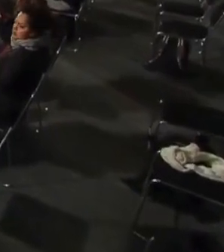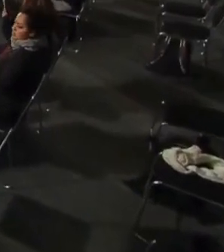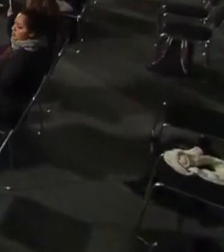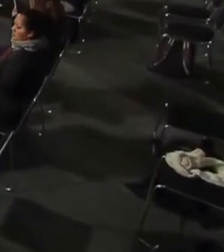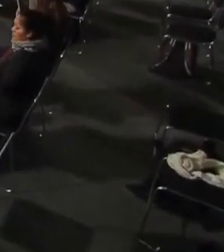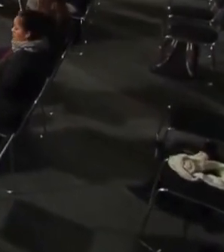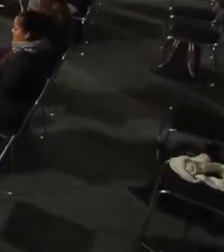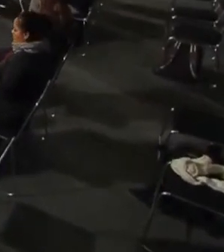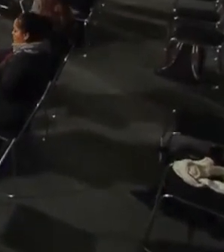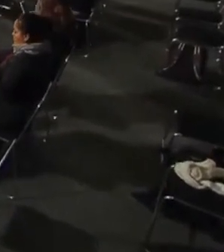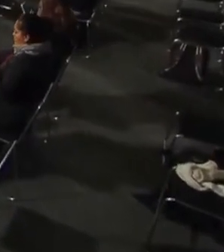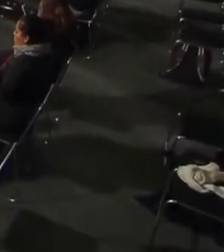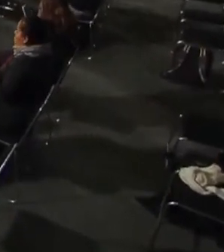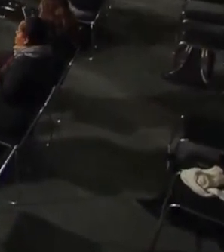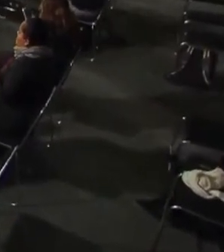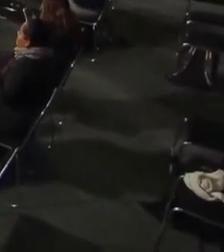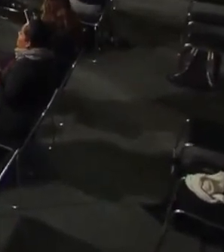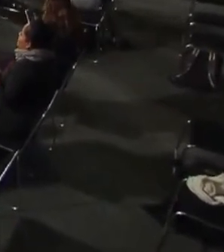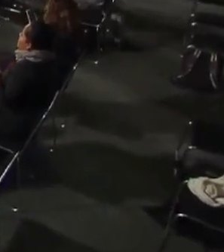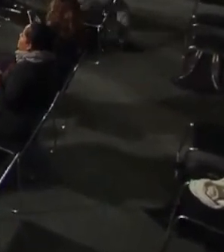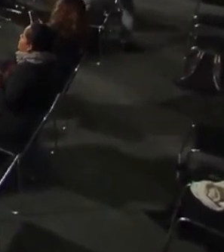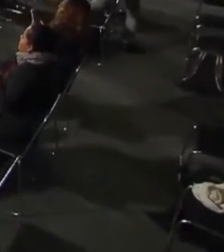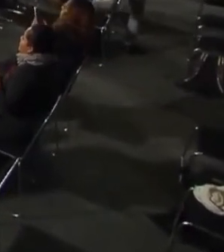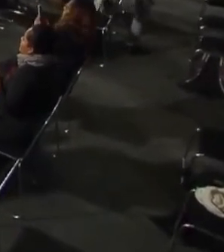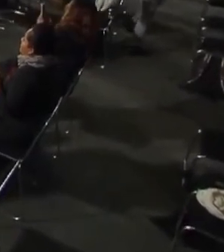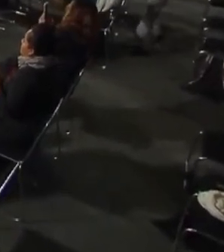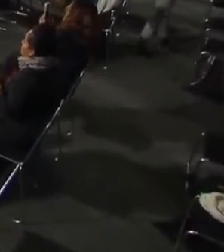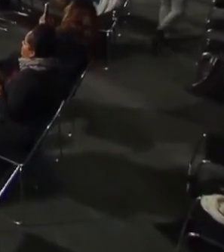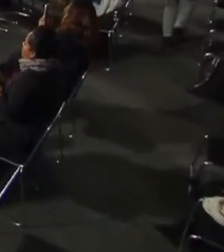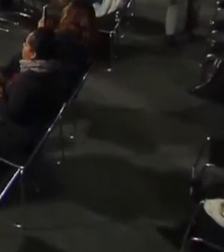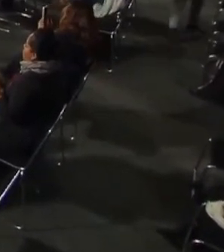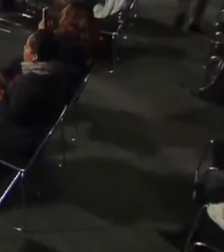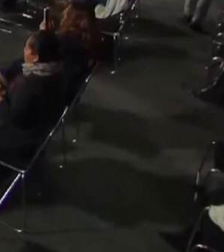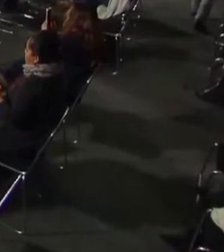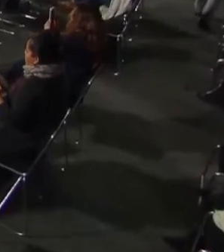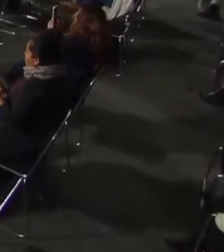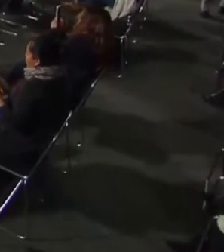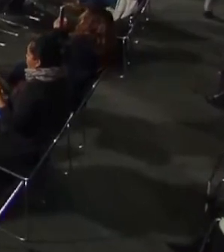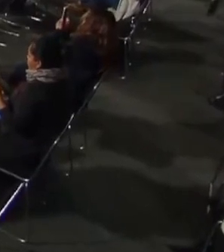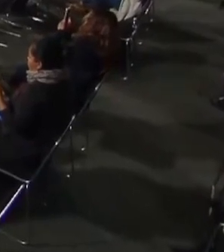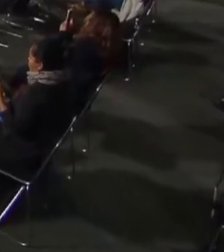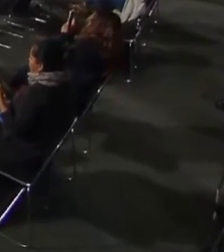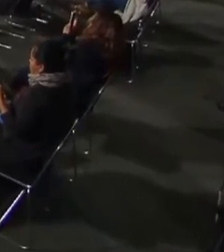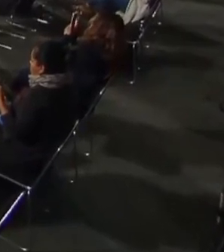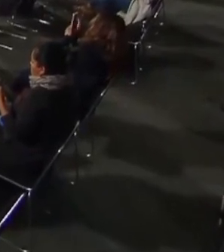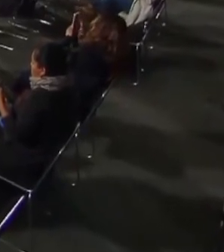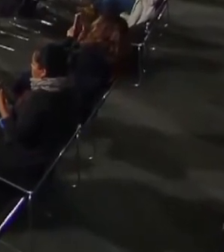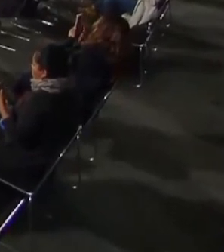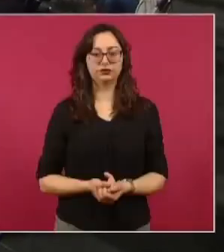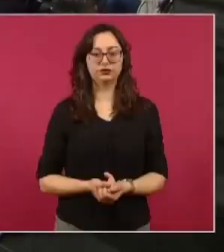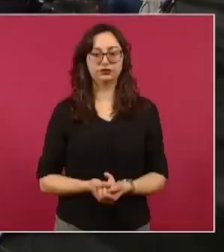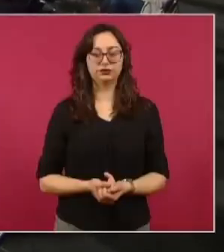ánimo, ánimo. Bueno, pues